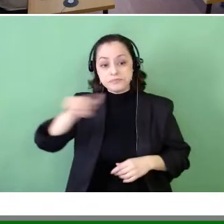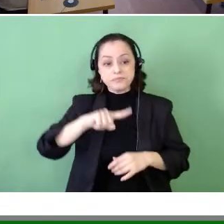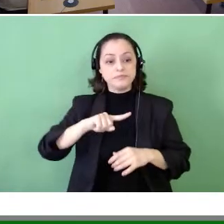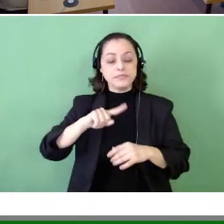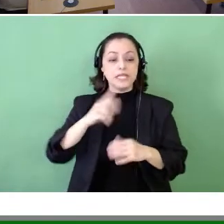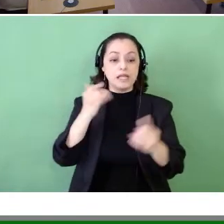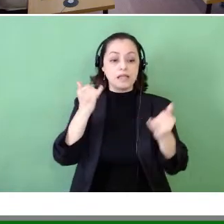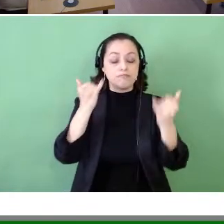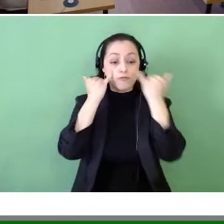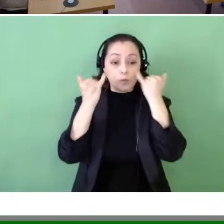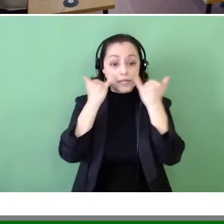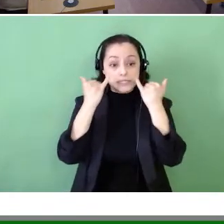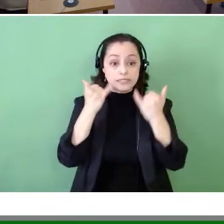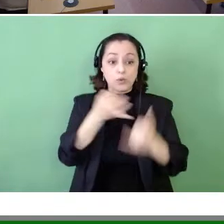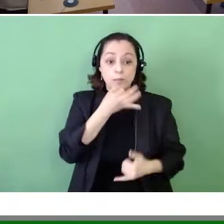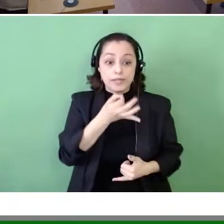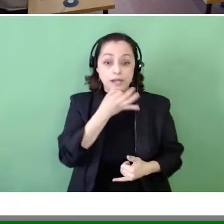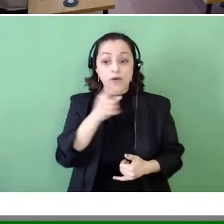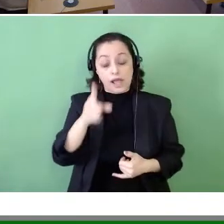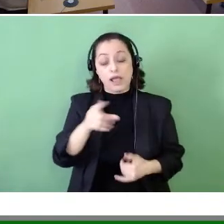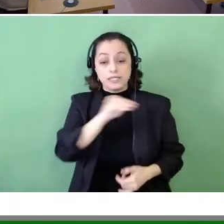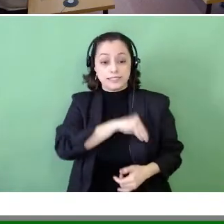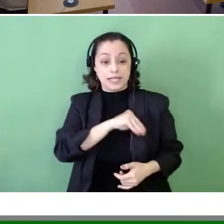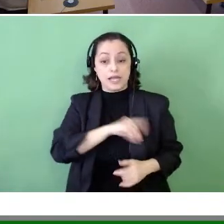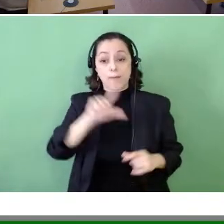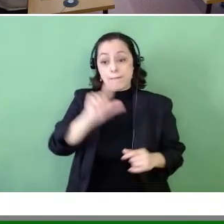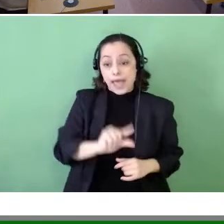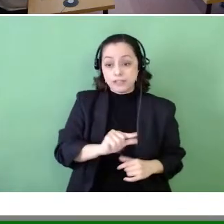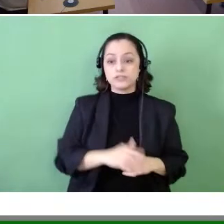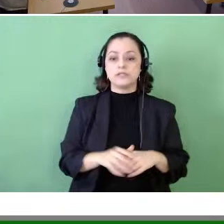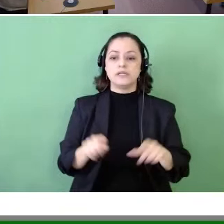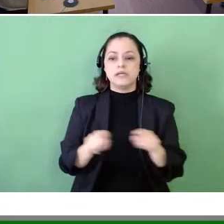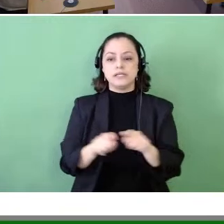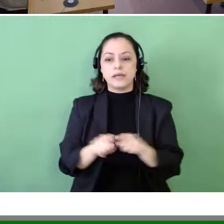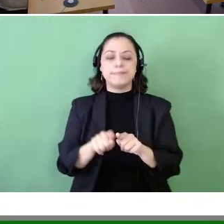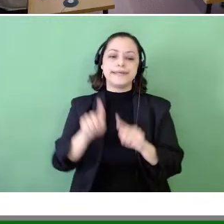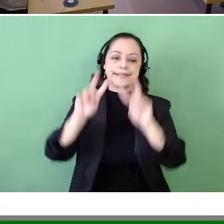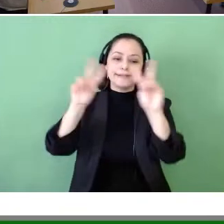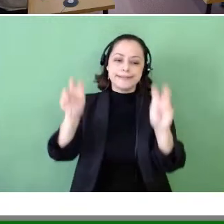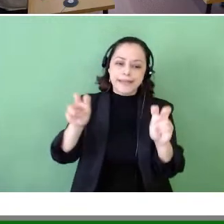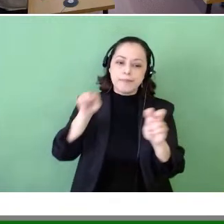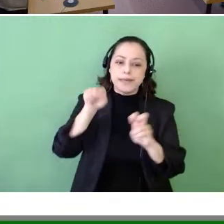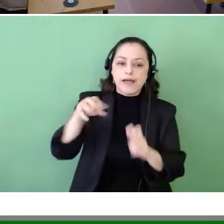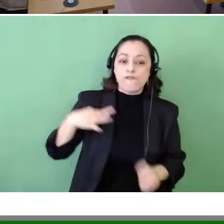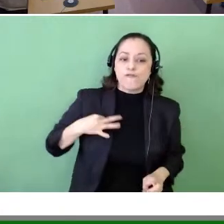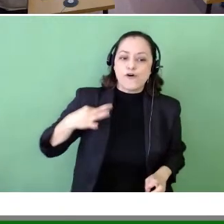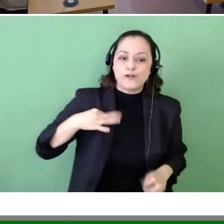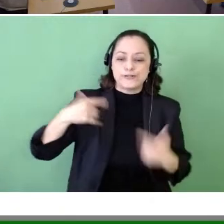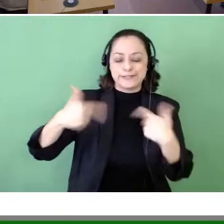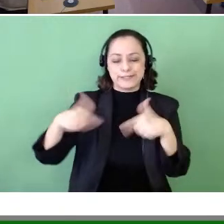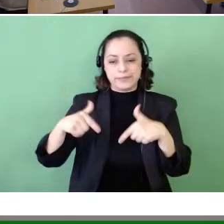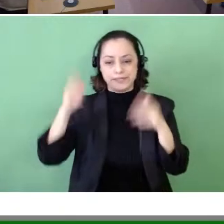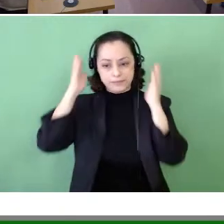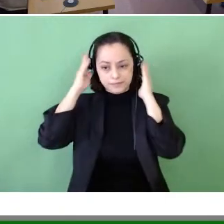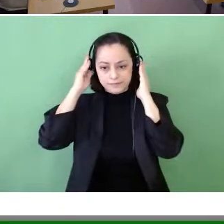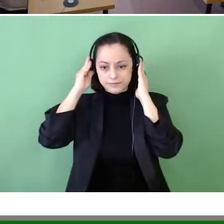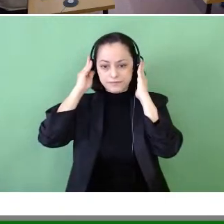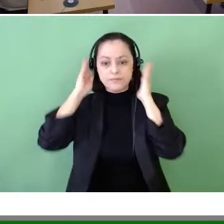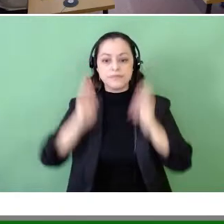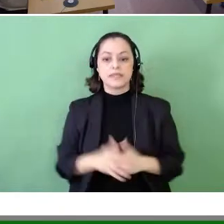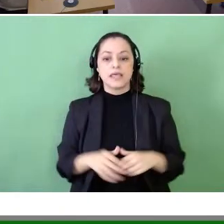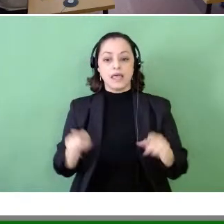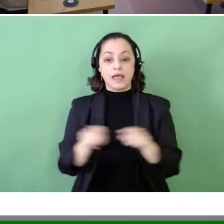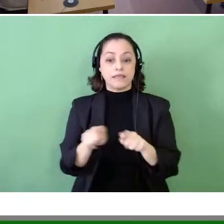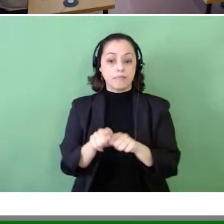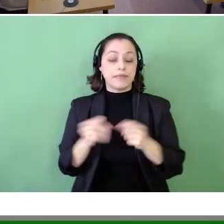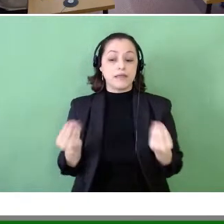y que también seguimos teniendo contenidos de voluntariado. Acerca de formación, que les piden